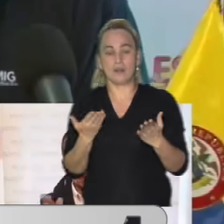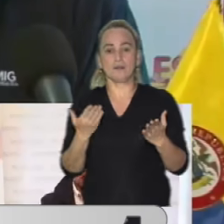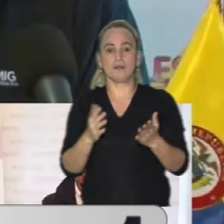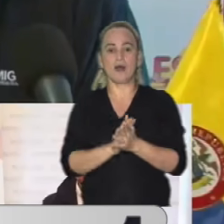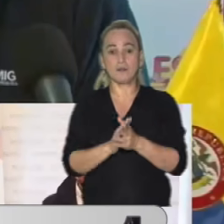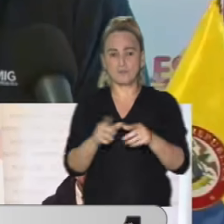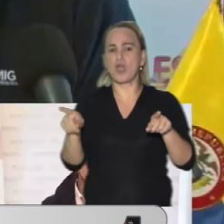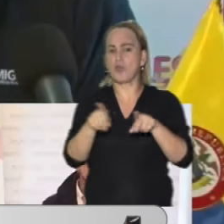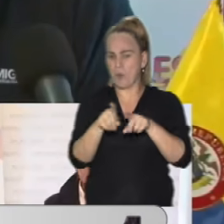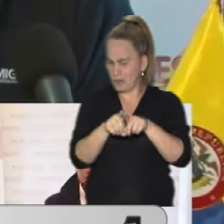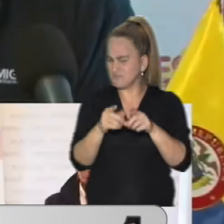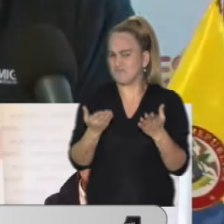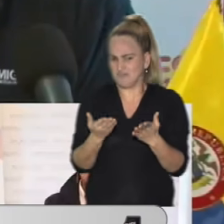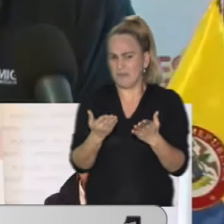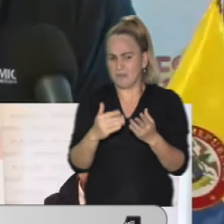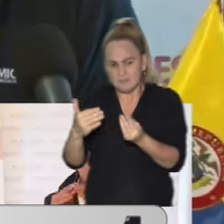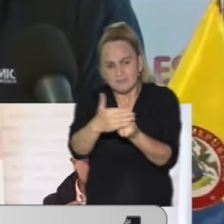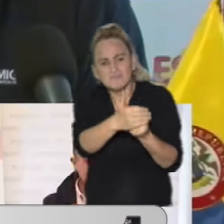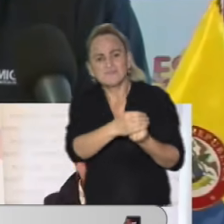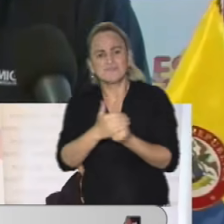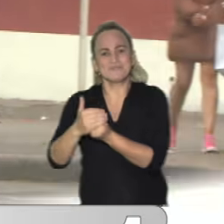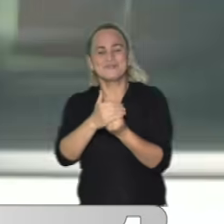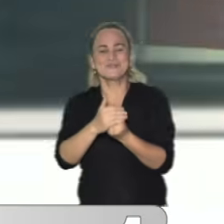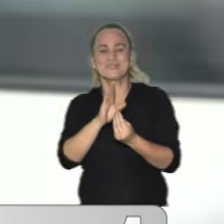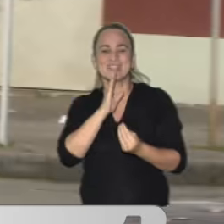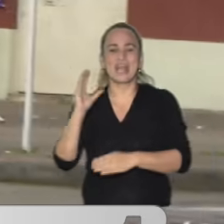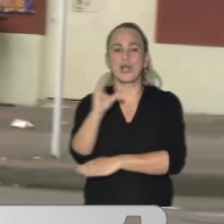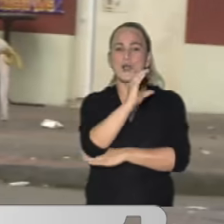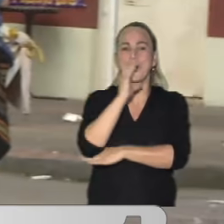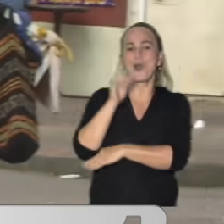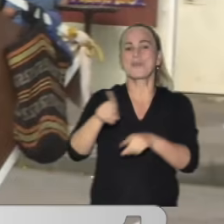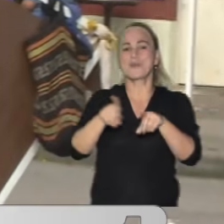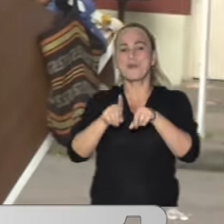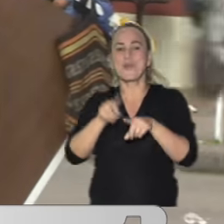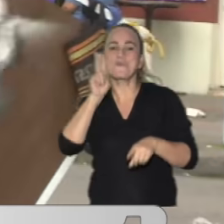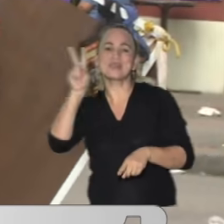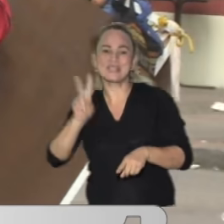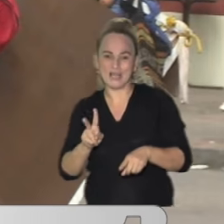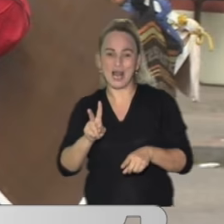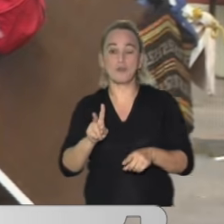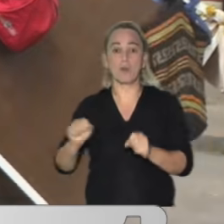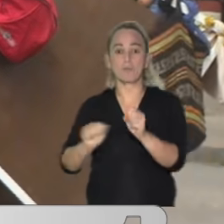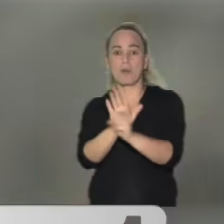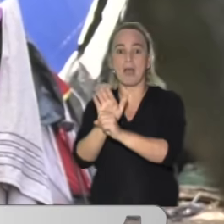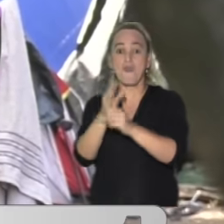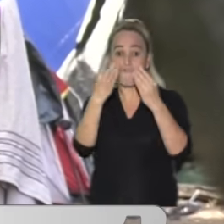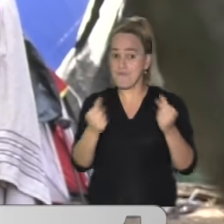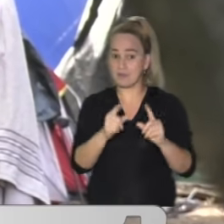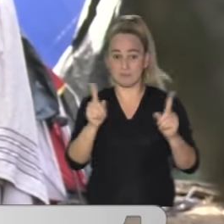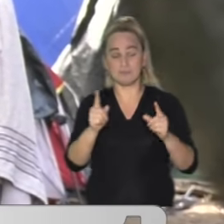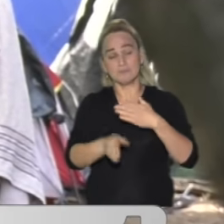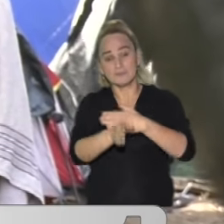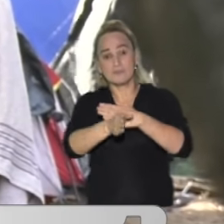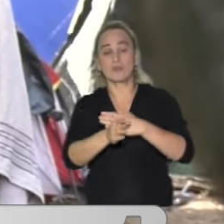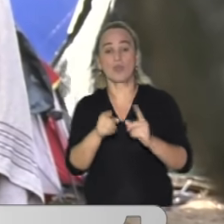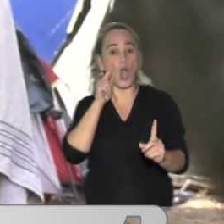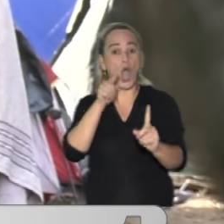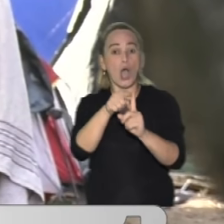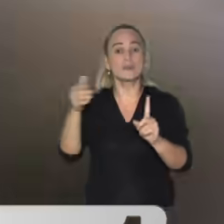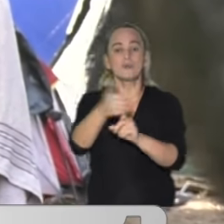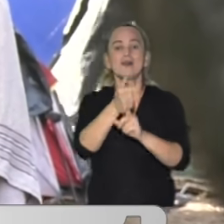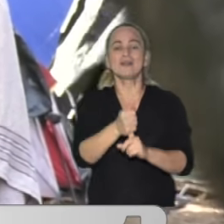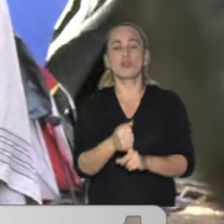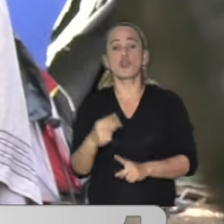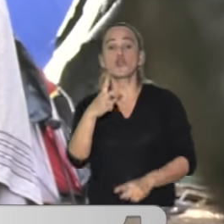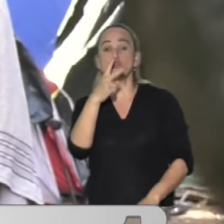nada distinto de la forma en que protegemos personas y protegemos a nuestro territorio en una pandemia que no ha terminado. La meta sería inocular